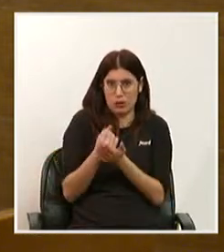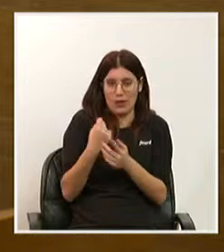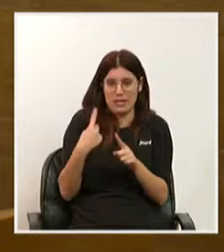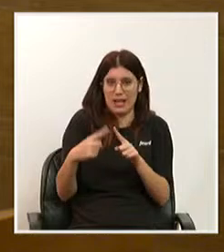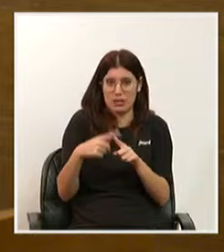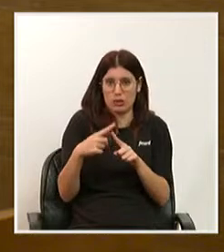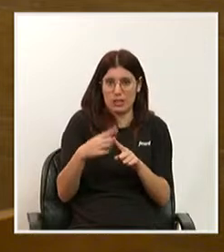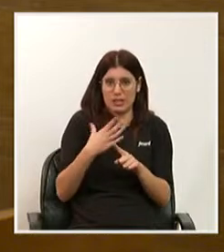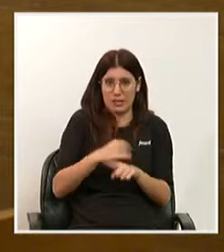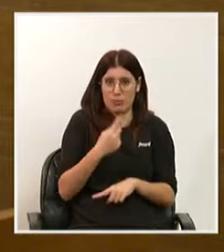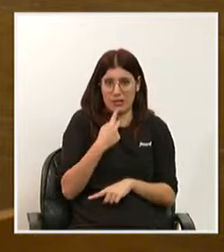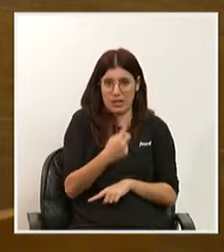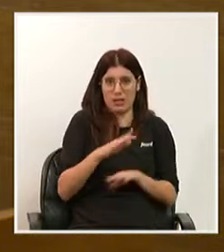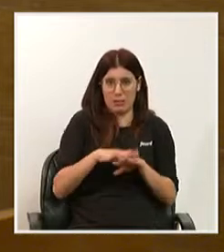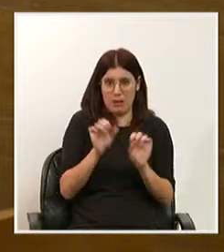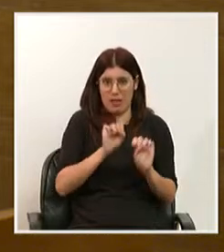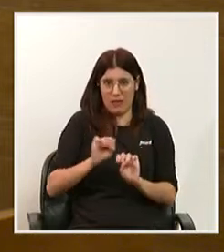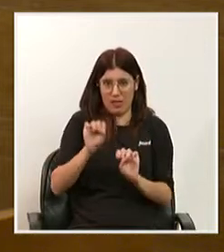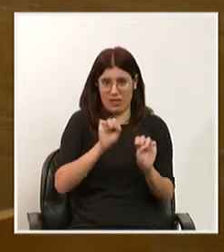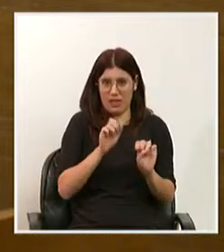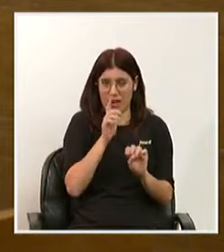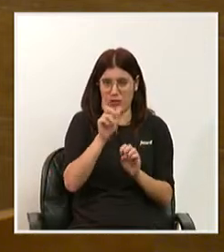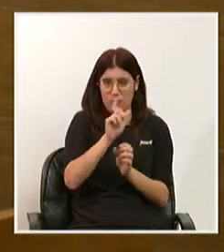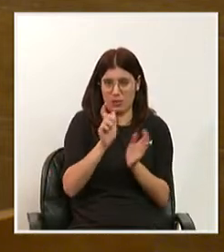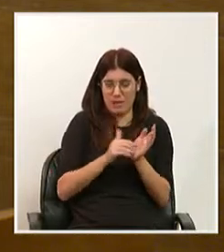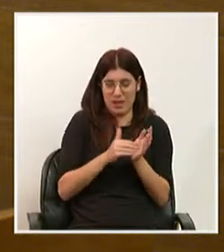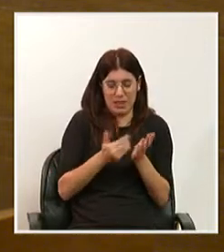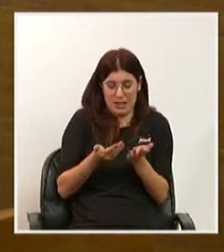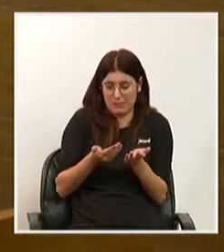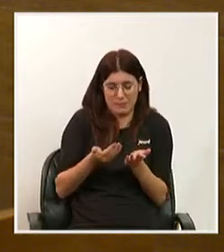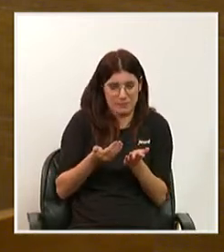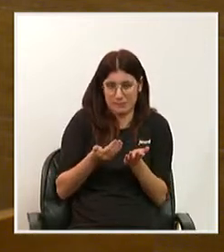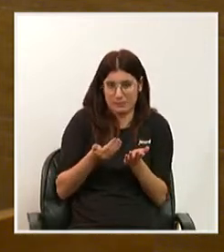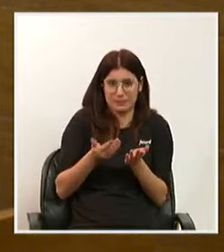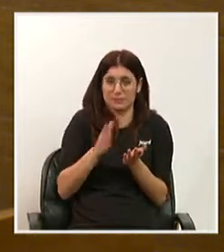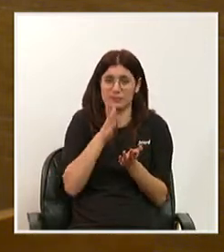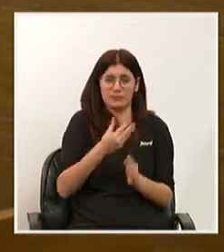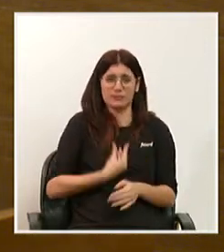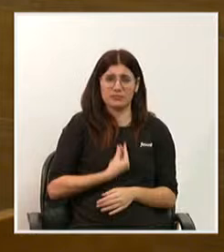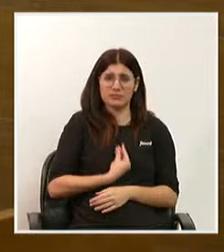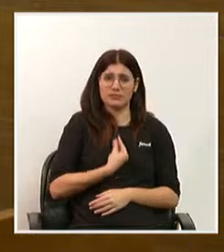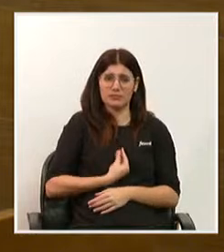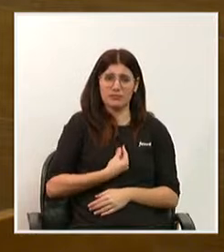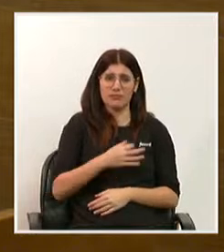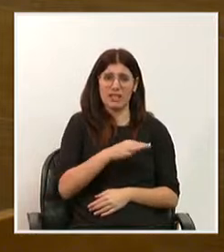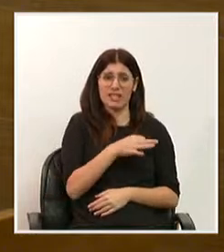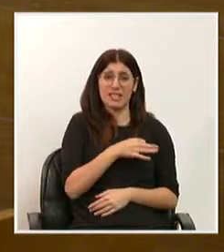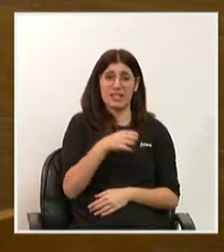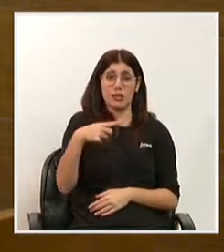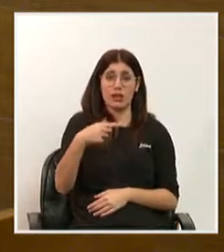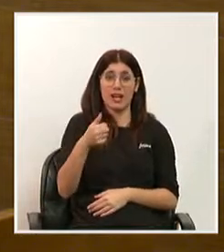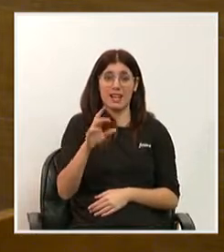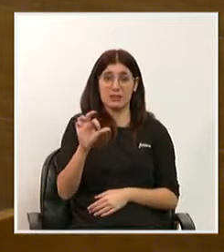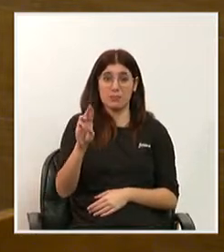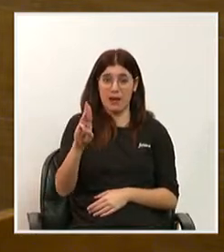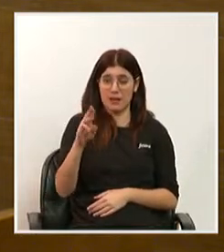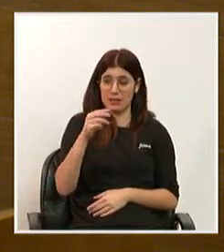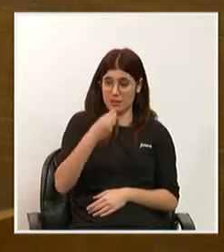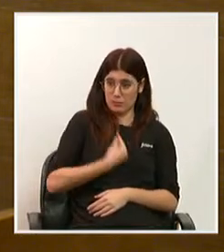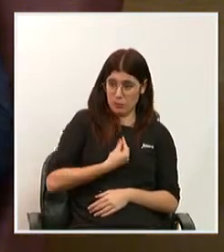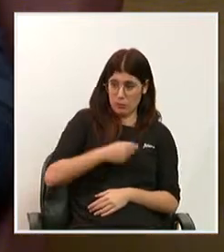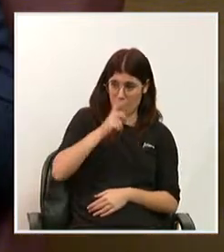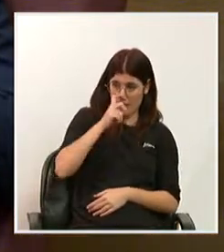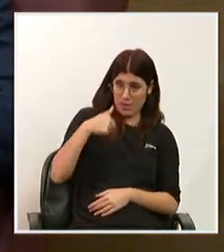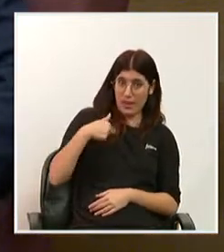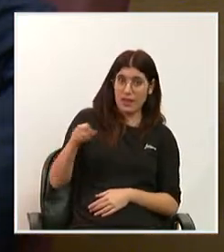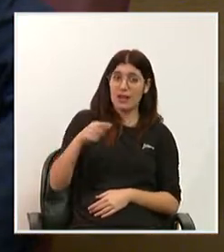pueda decir defender a la comunidad valenciana Se preocupaba el señor Gaspar por mi edad pues mire la canción esa